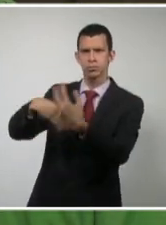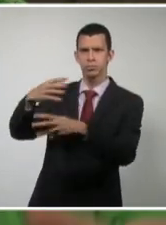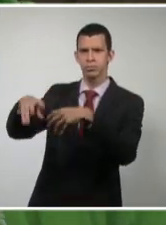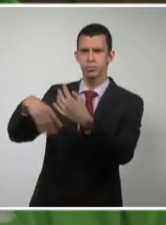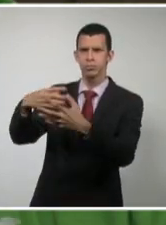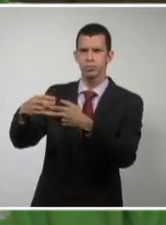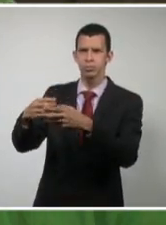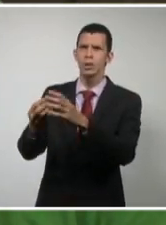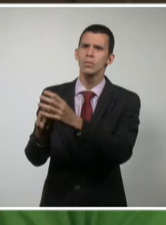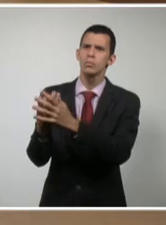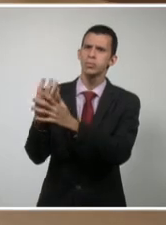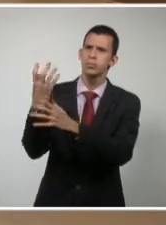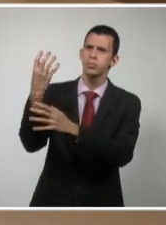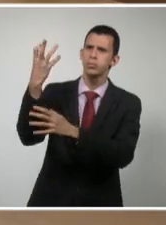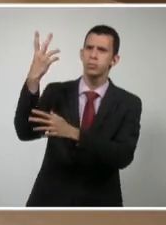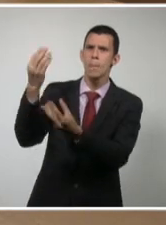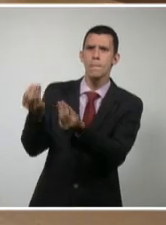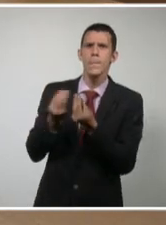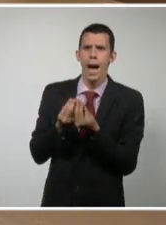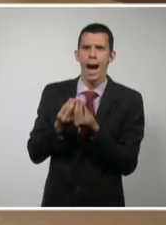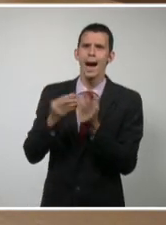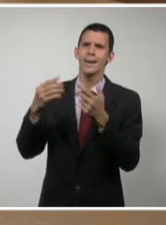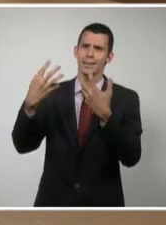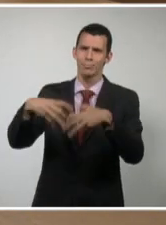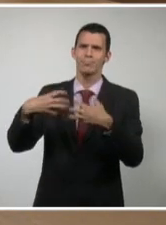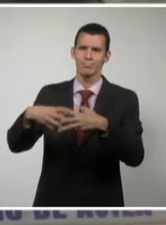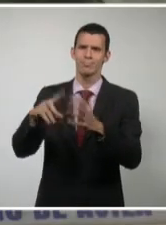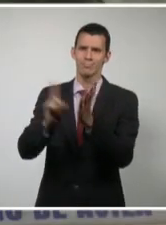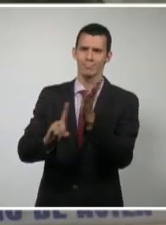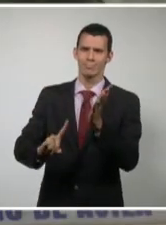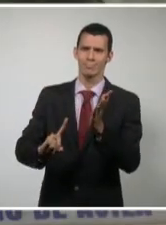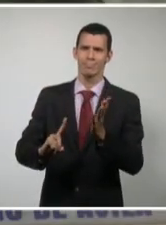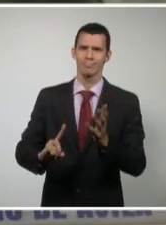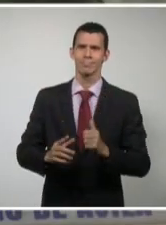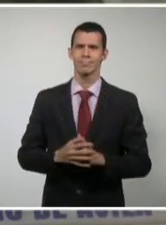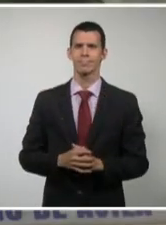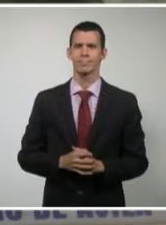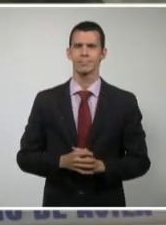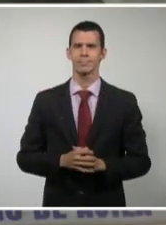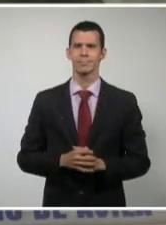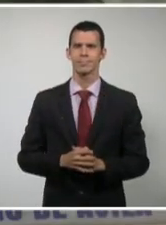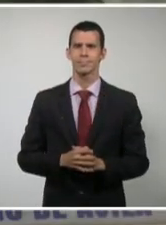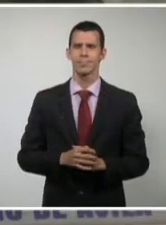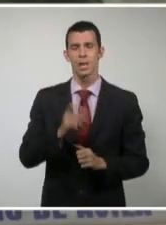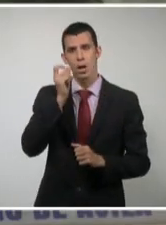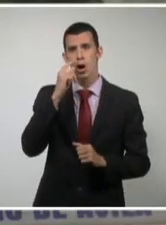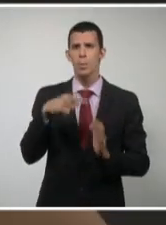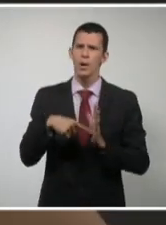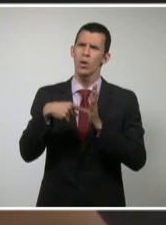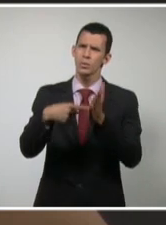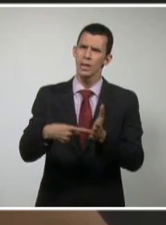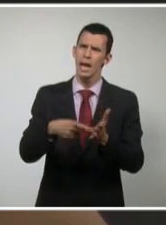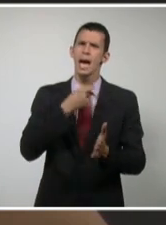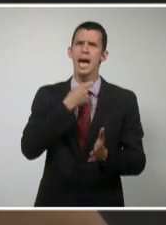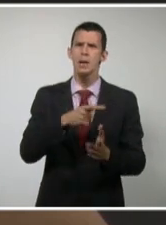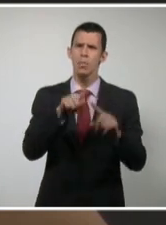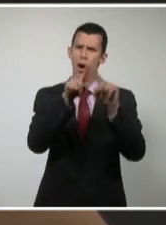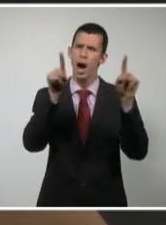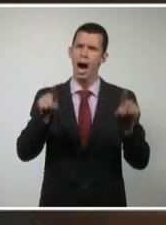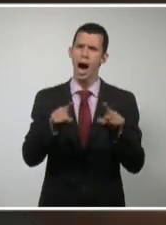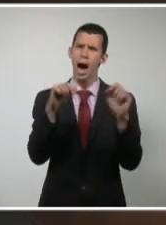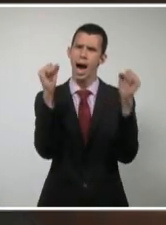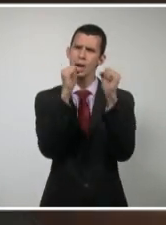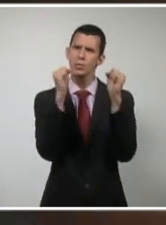las autoridades del Consejo de Defensa Provincial orientan a las entidades la desconexión total de los aires acondicionados y